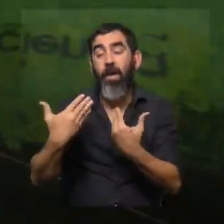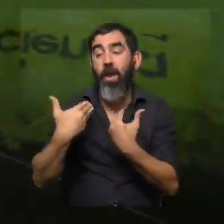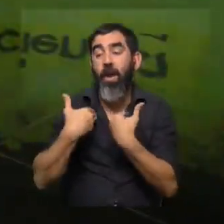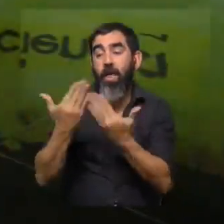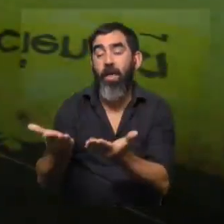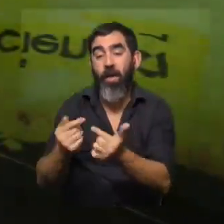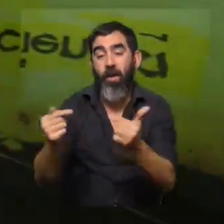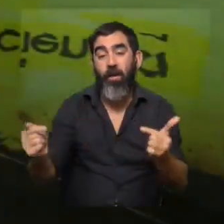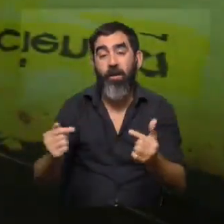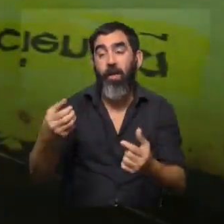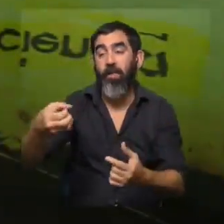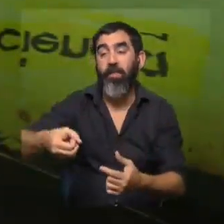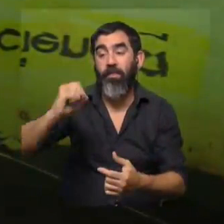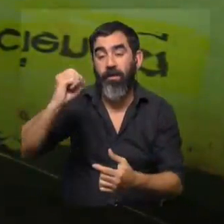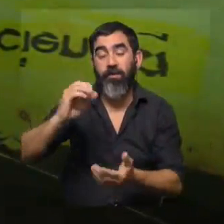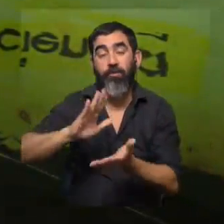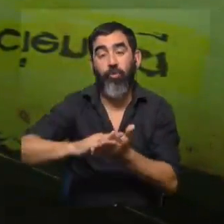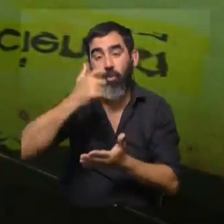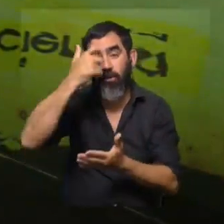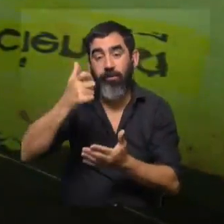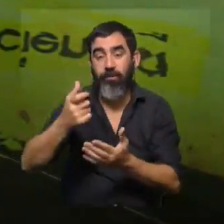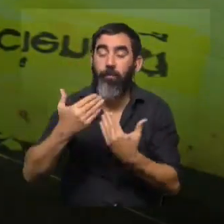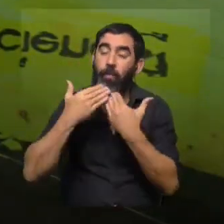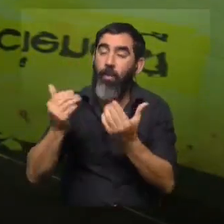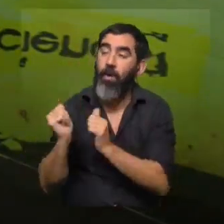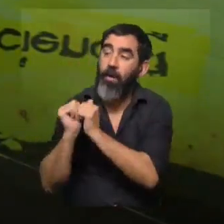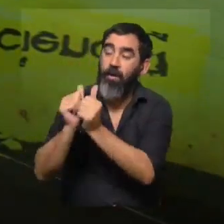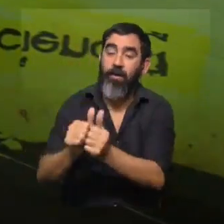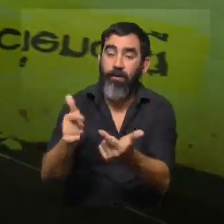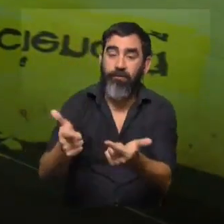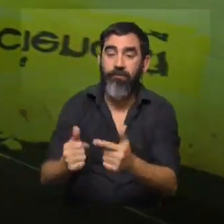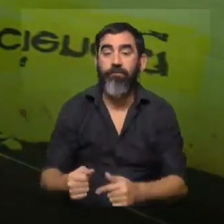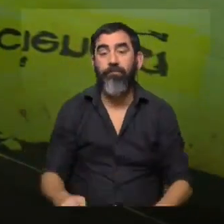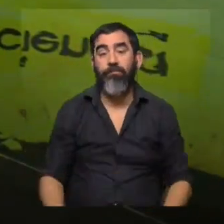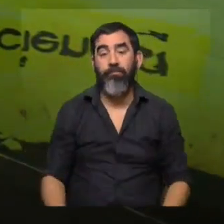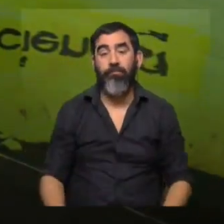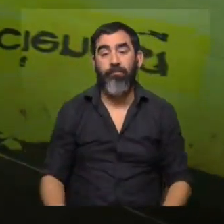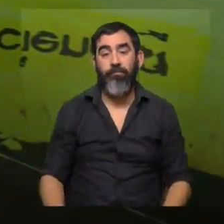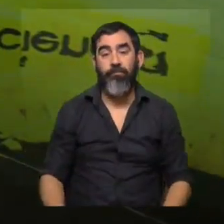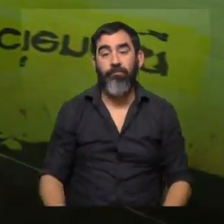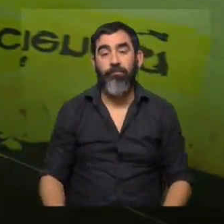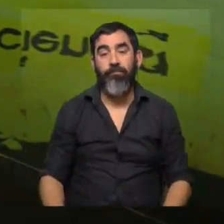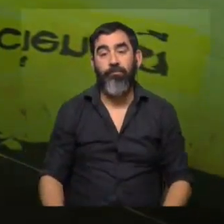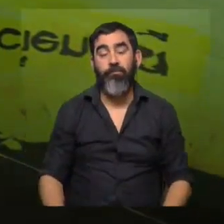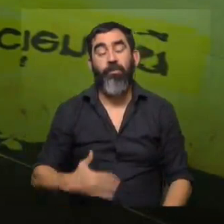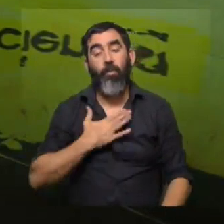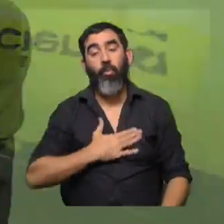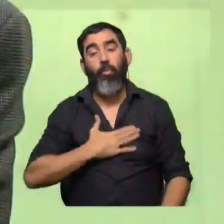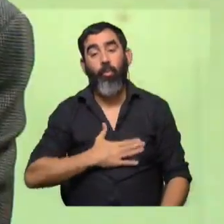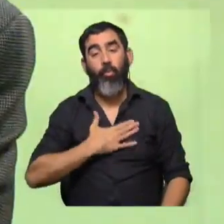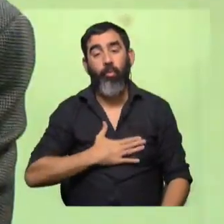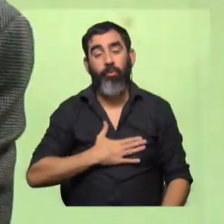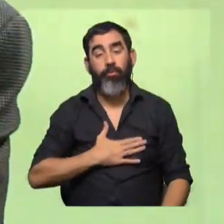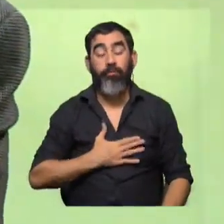estos presentes, estas tazas de sobreciencia, así que por habernos acompañado, muchísimas gracias. La suya. Un placer, un gusto. Muchas gracias.